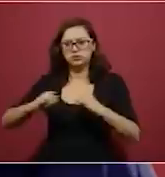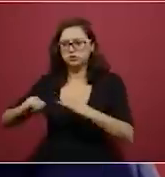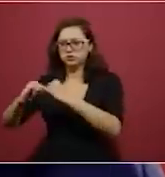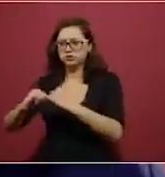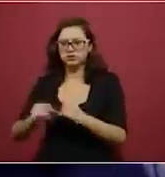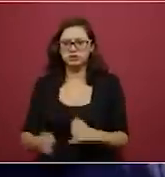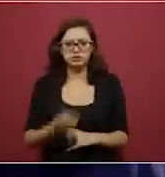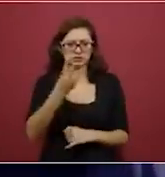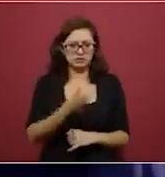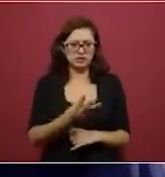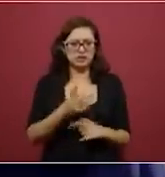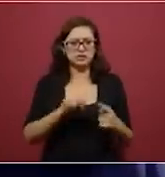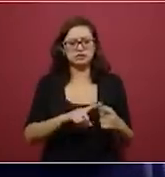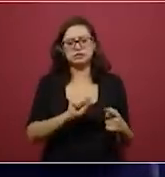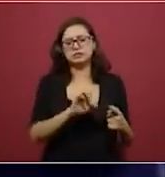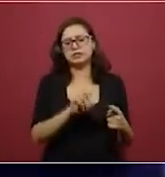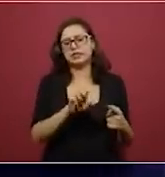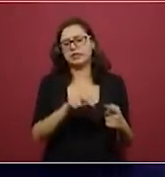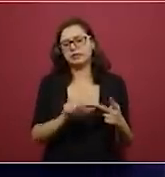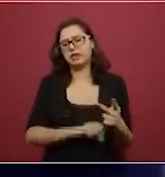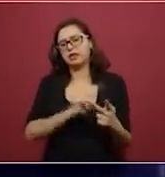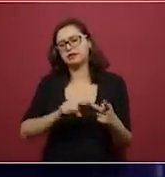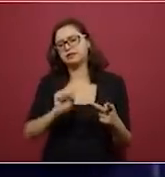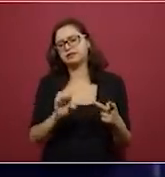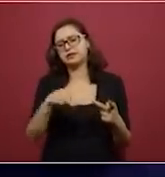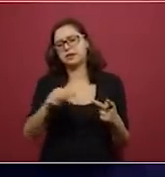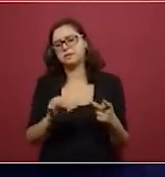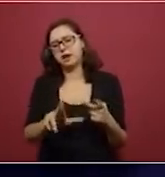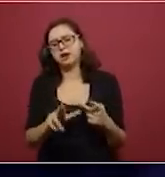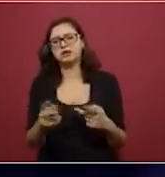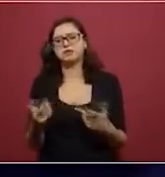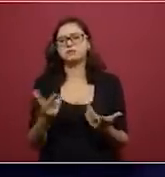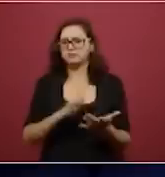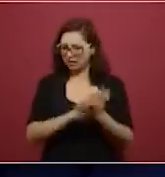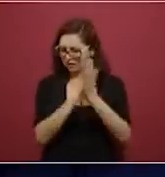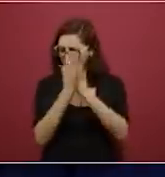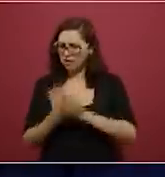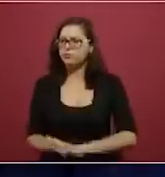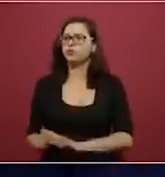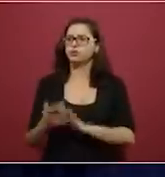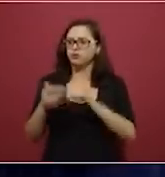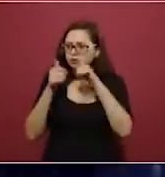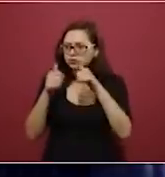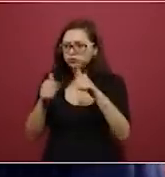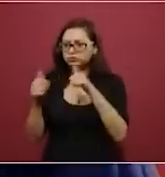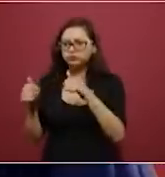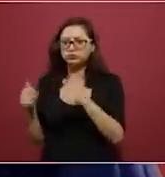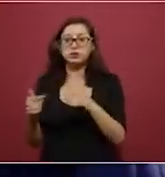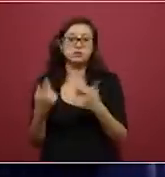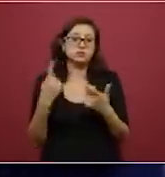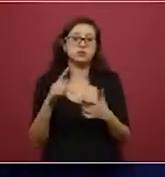tanto al ejército como a la marina para que de defensa